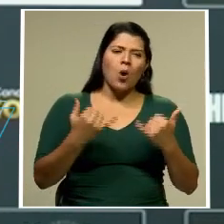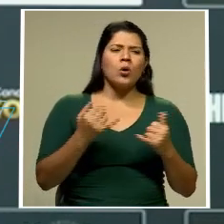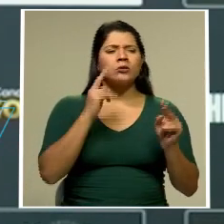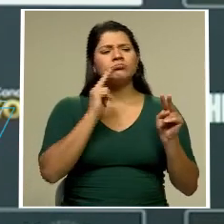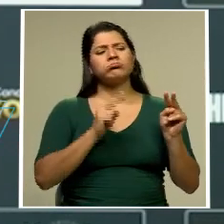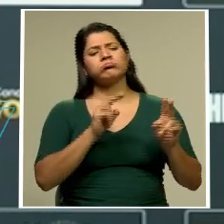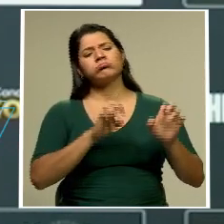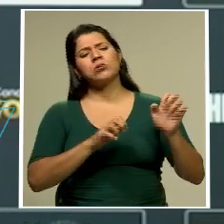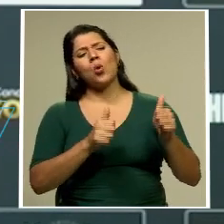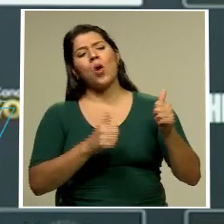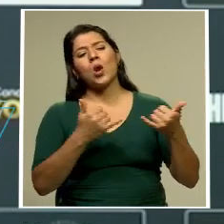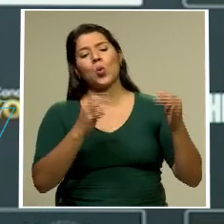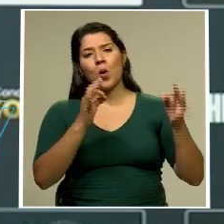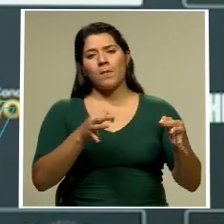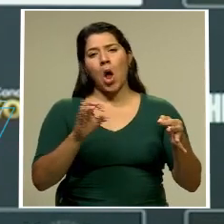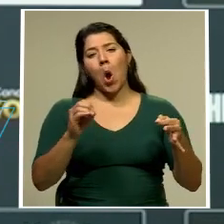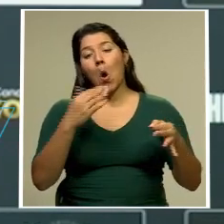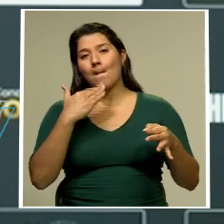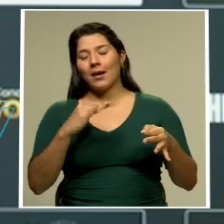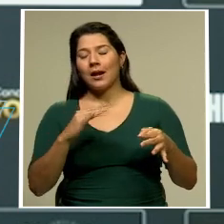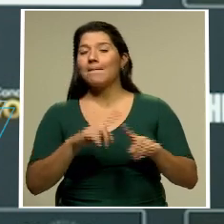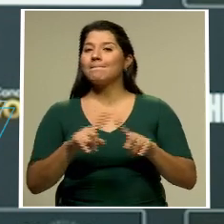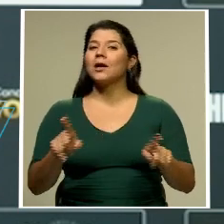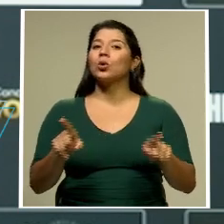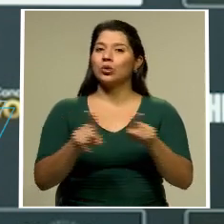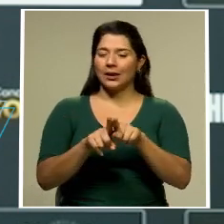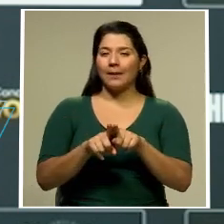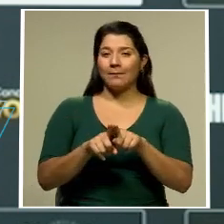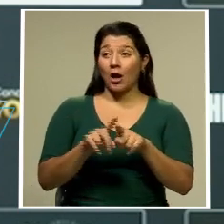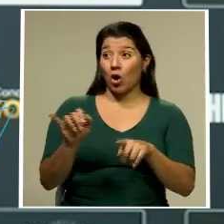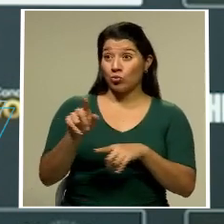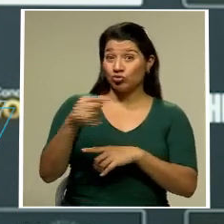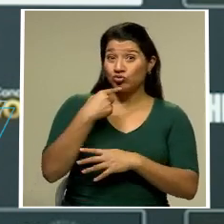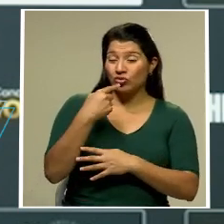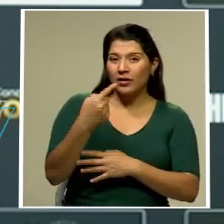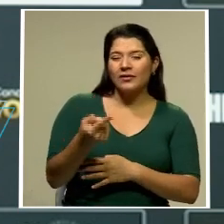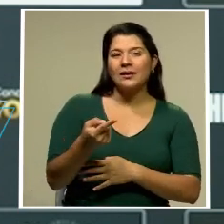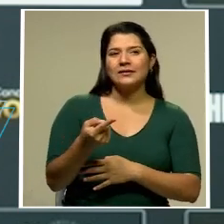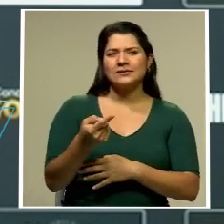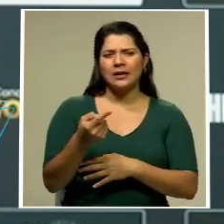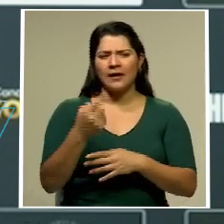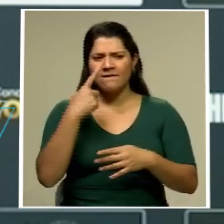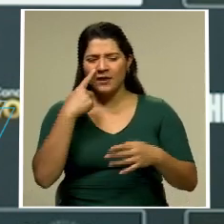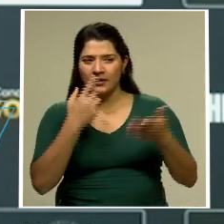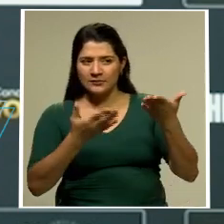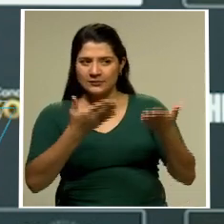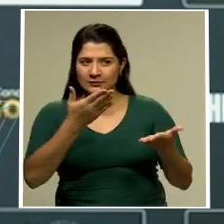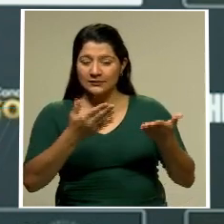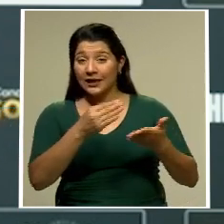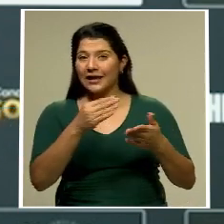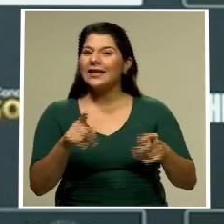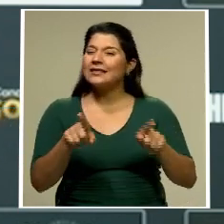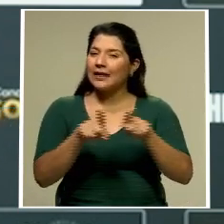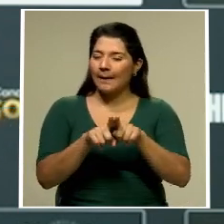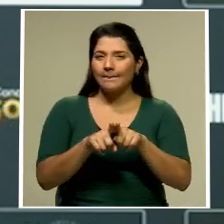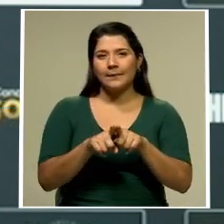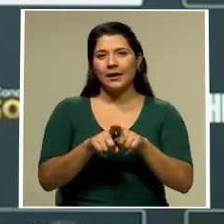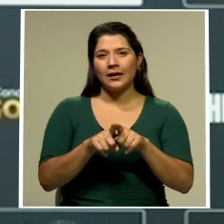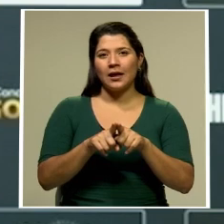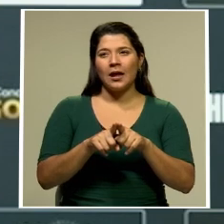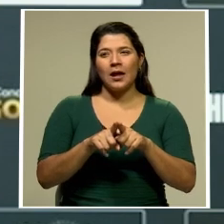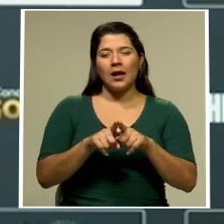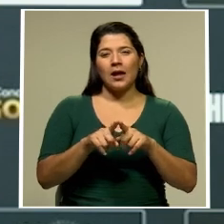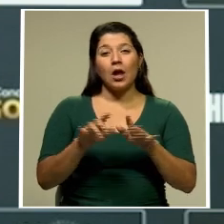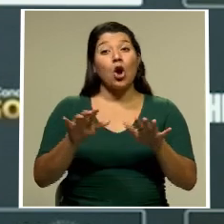bien o quién jugó mal, sino también, como usted muy bien dice, lo de las cargas. Y también es que la propuesta en determinado momento del equipo